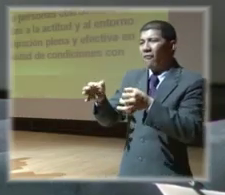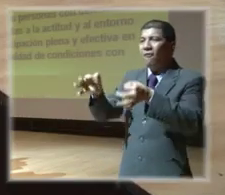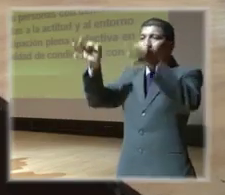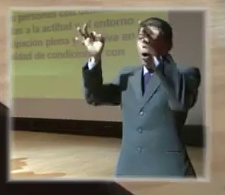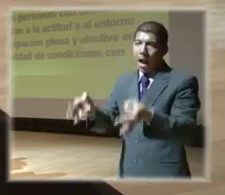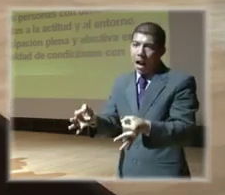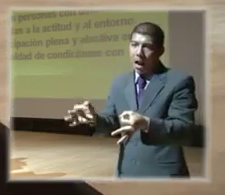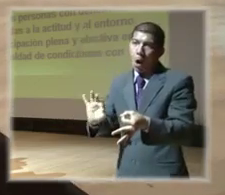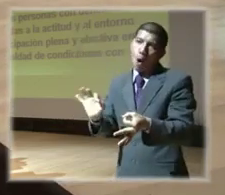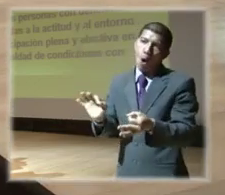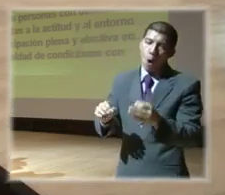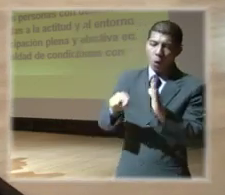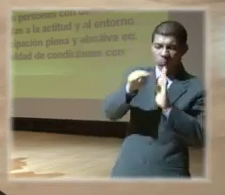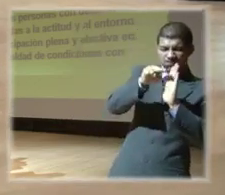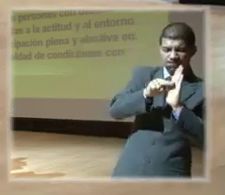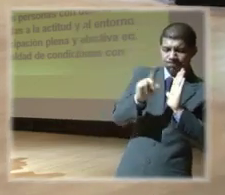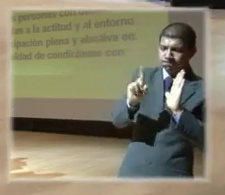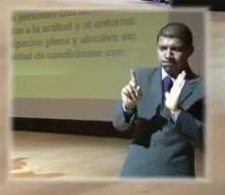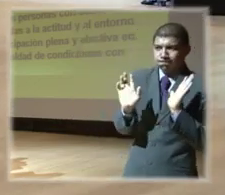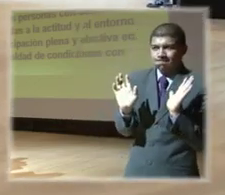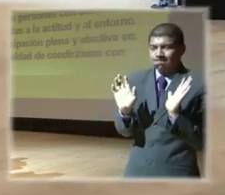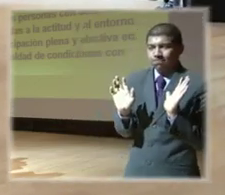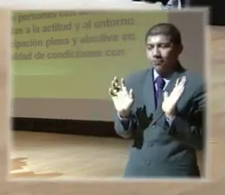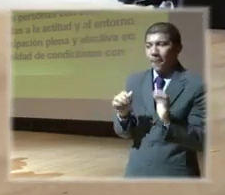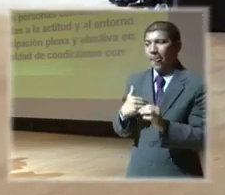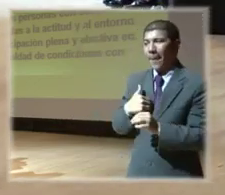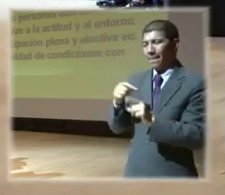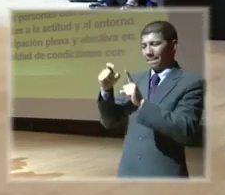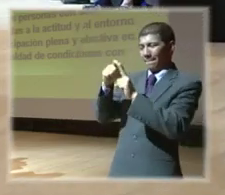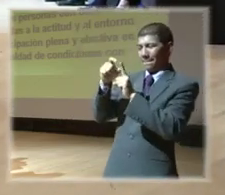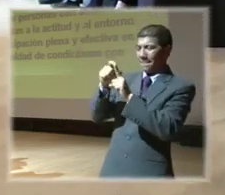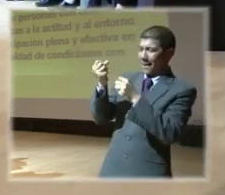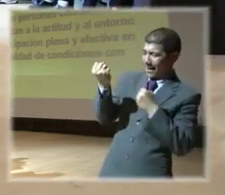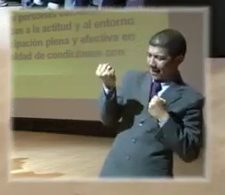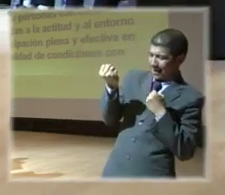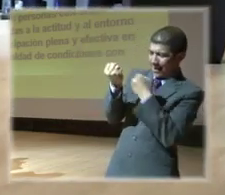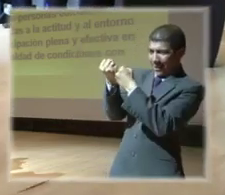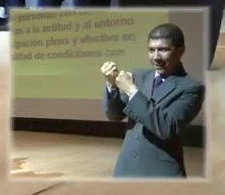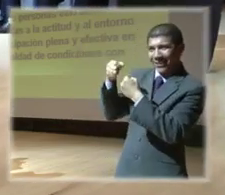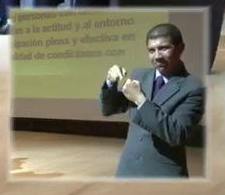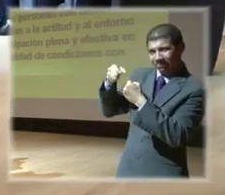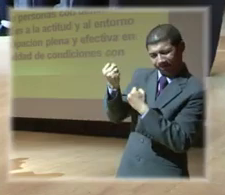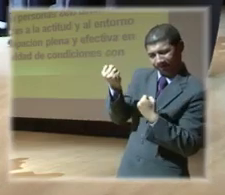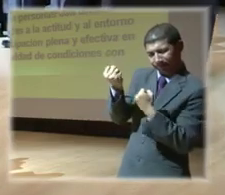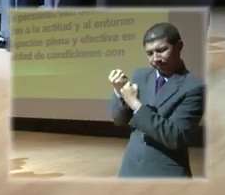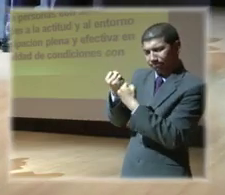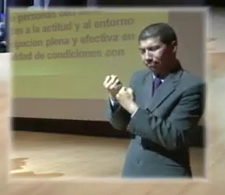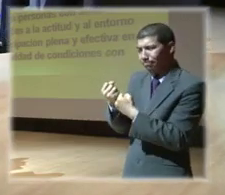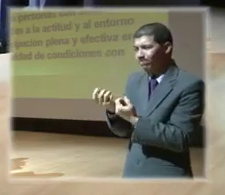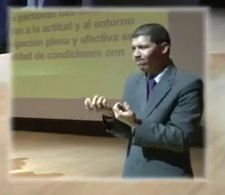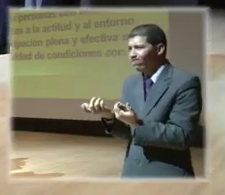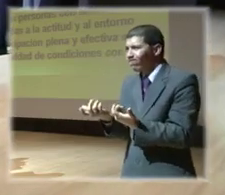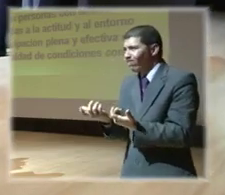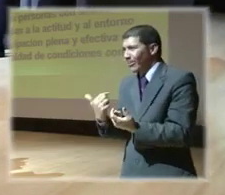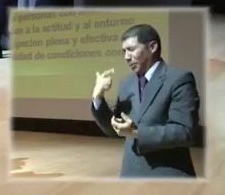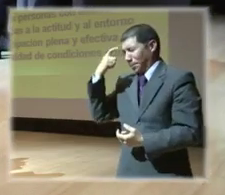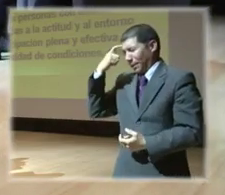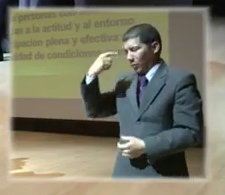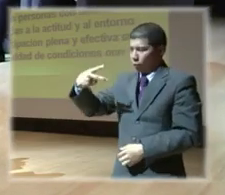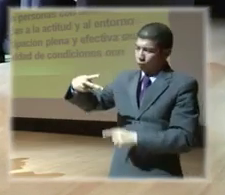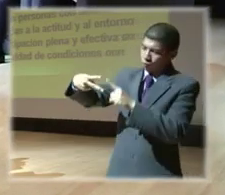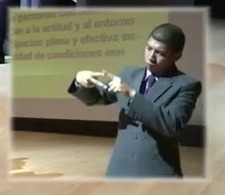mí me interesa contextualizar la figura del apoyo dentro de dos principios